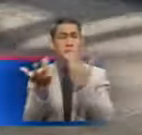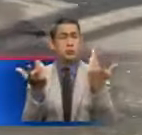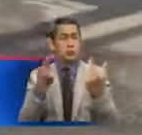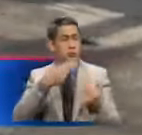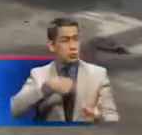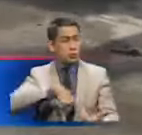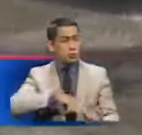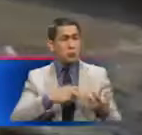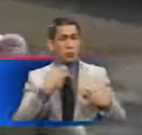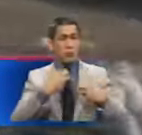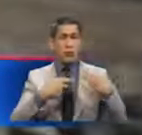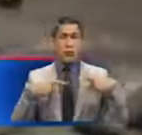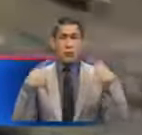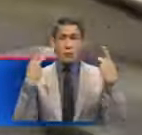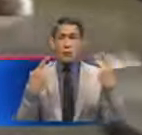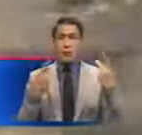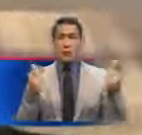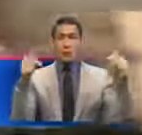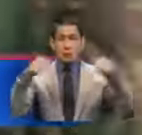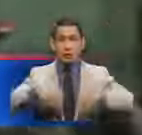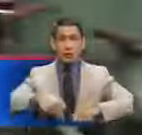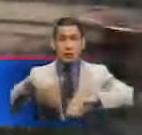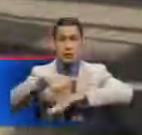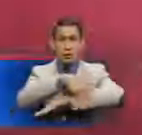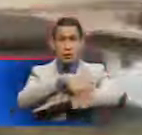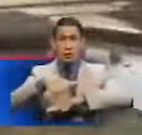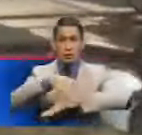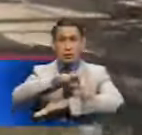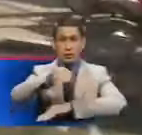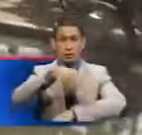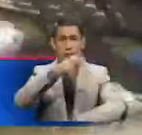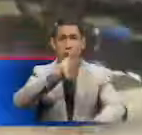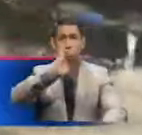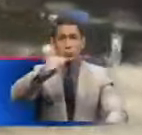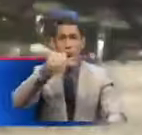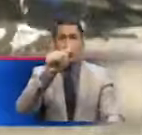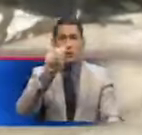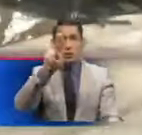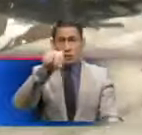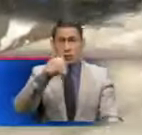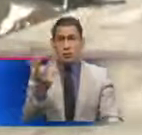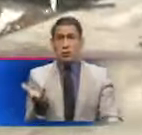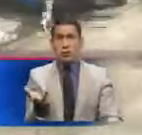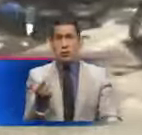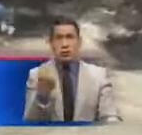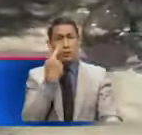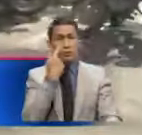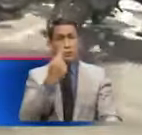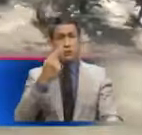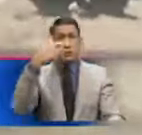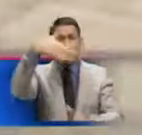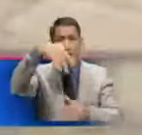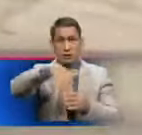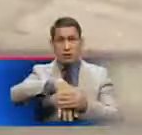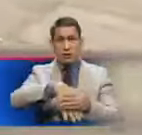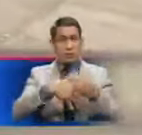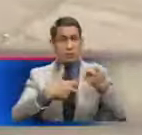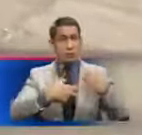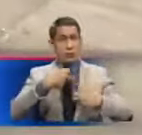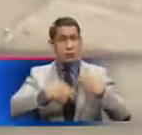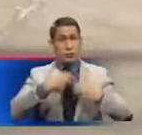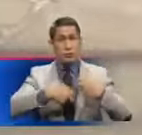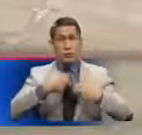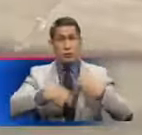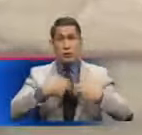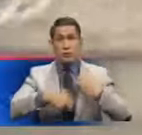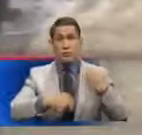el pueblo. Como podemos ver acá, las calles de Wuhan también están afectadas. Entendemos que el alcantarillado también deja mucho que desear. Miren ustedes las aguas